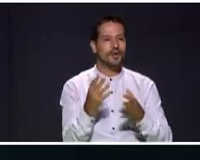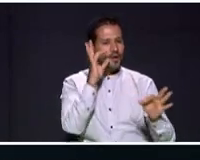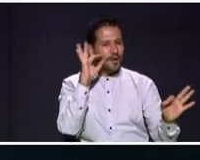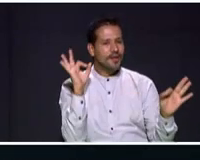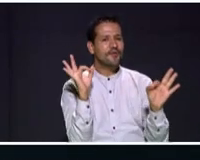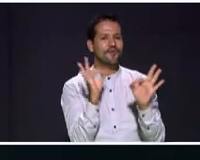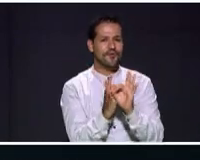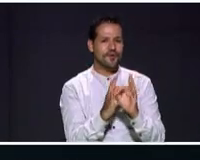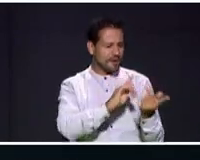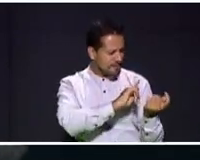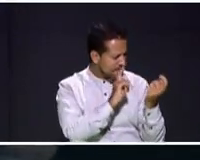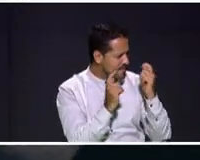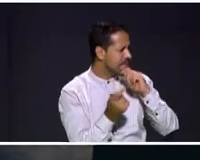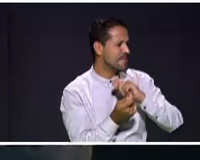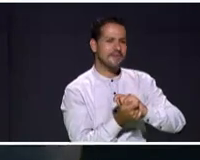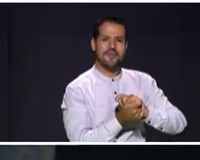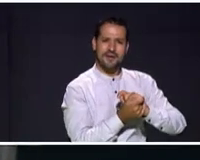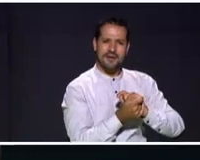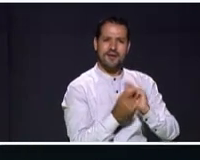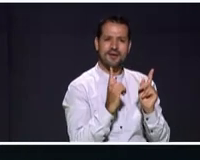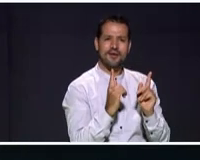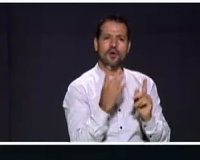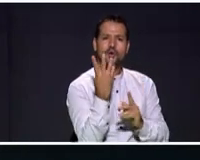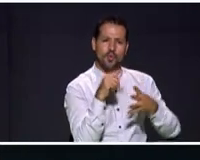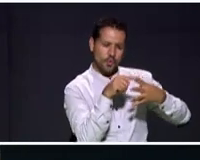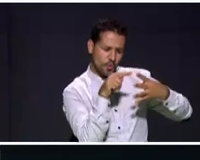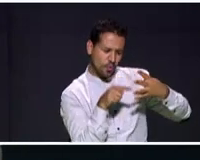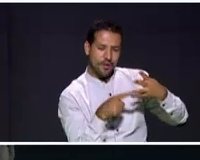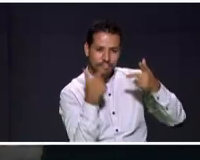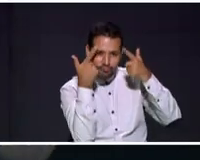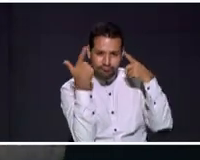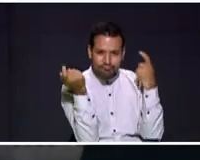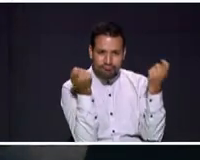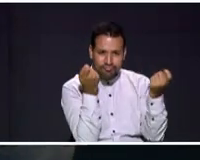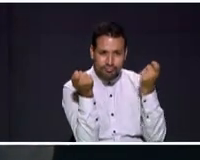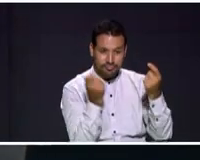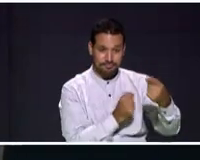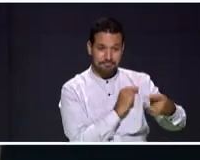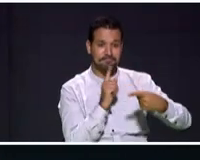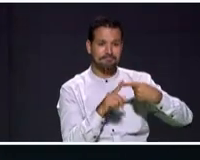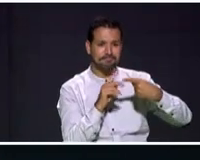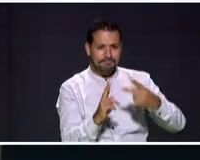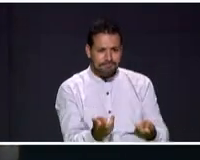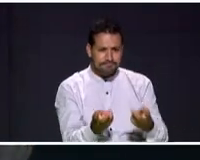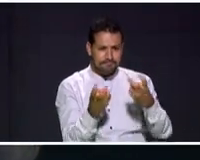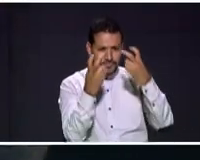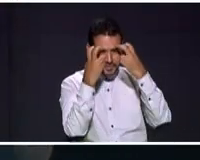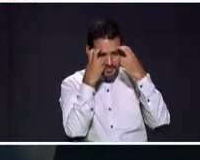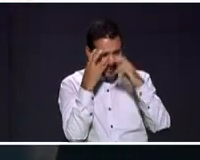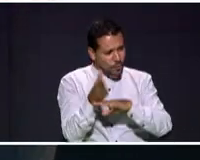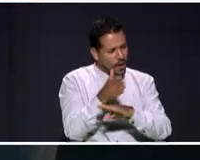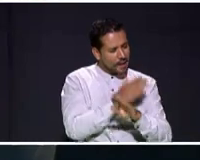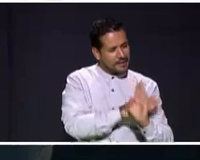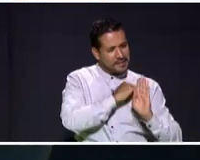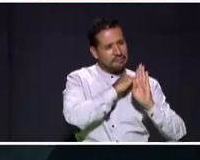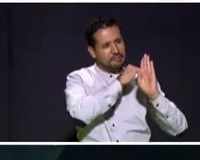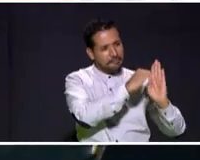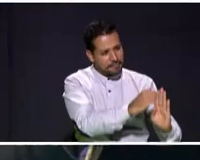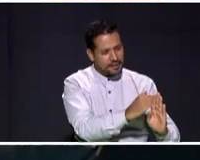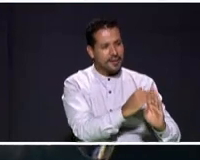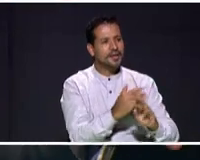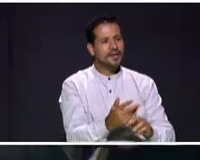y reforma agraria cuatro grandes estrategias una de conocimiento predictivo vamos a recuperar el sistema información